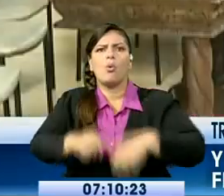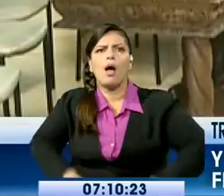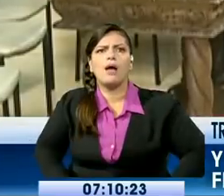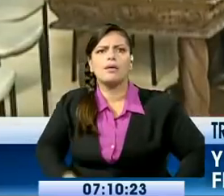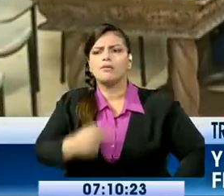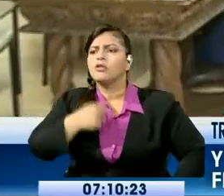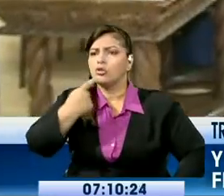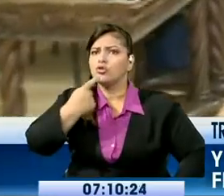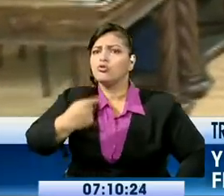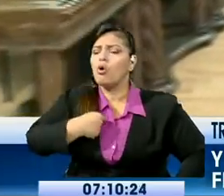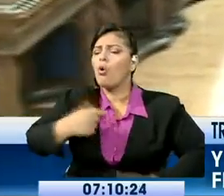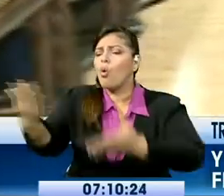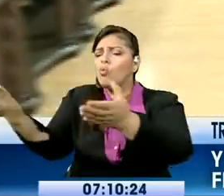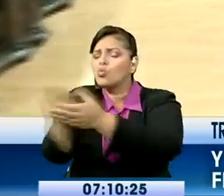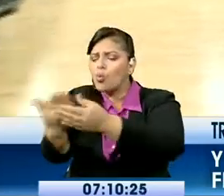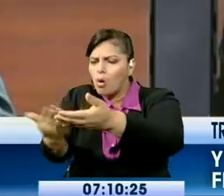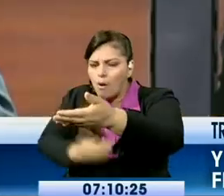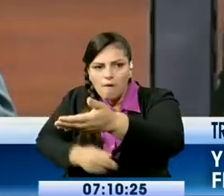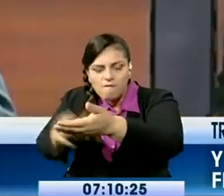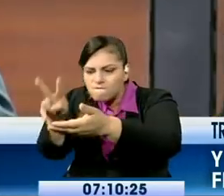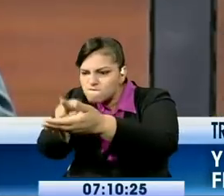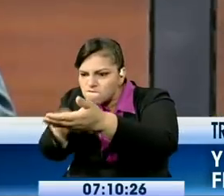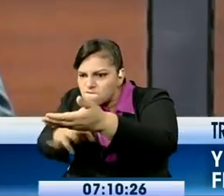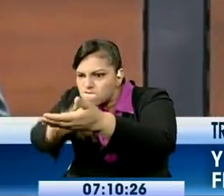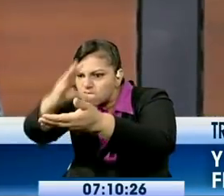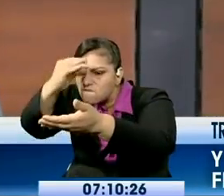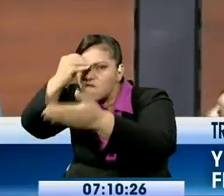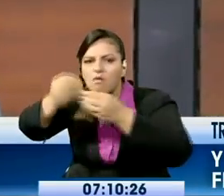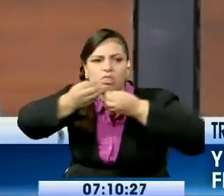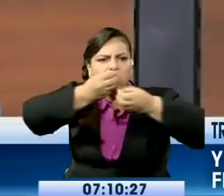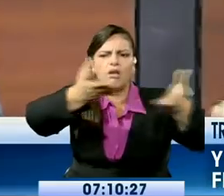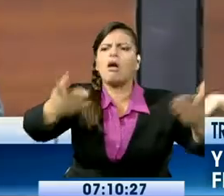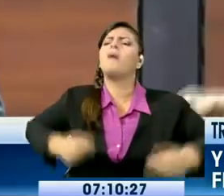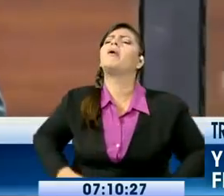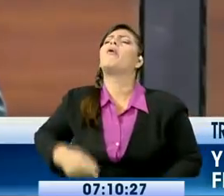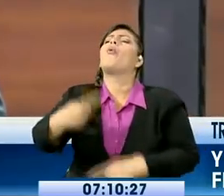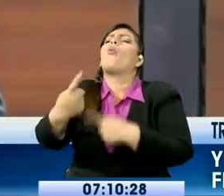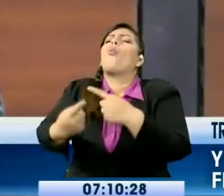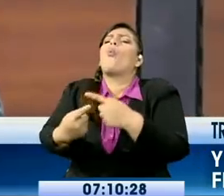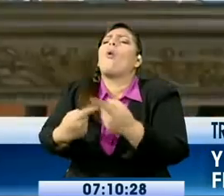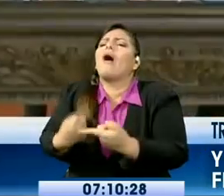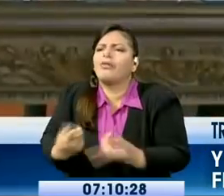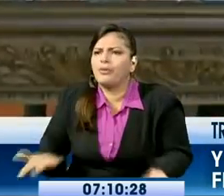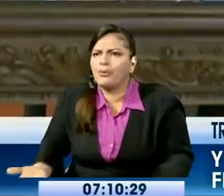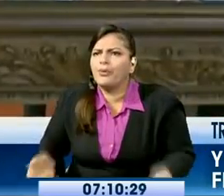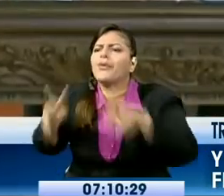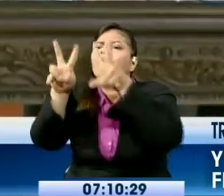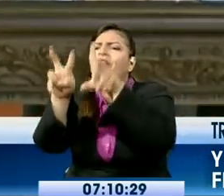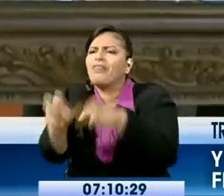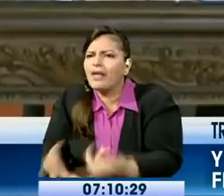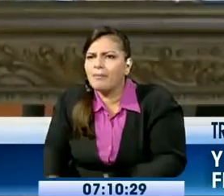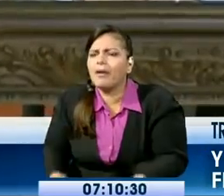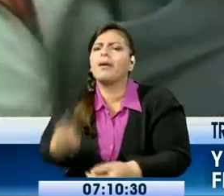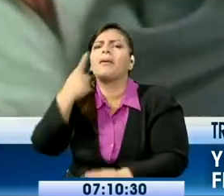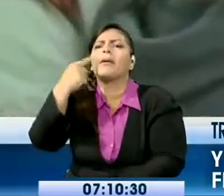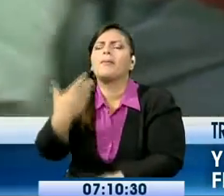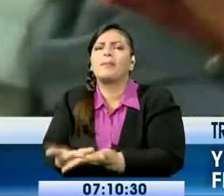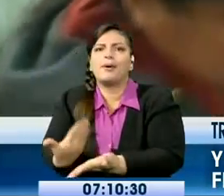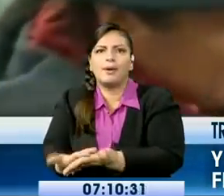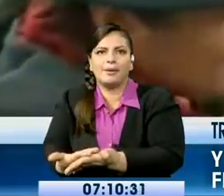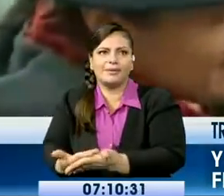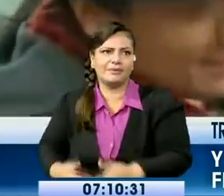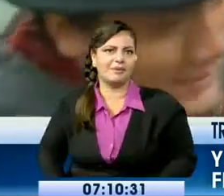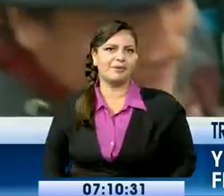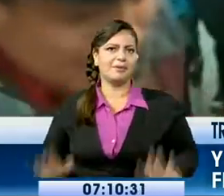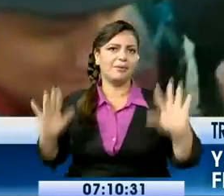público. Con estos y otros argumentos, el dictamen de la jueza Silvia Sánchez fue el de retirar la acusación fiscal, ratificando con esto su inocencia.